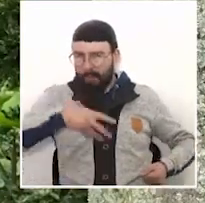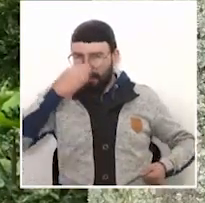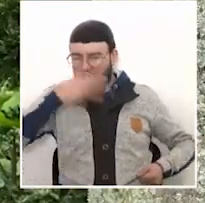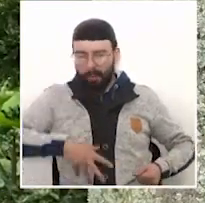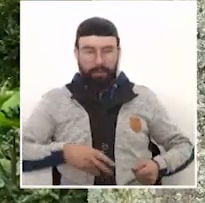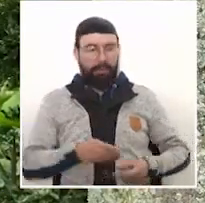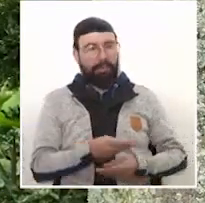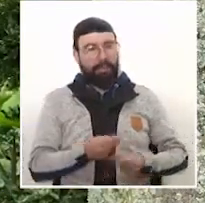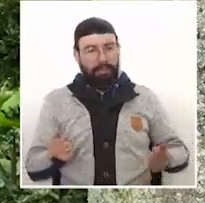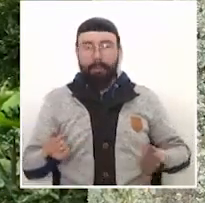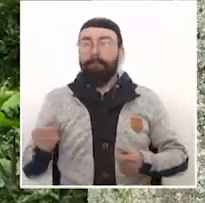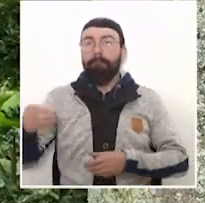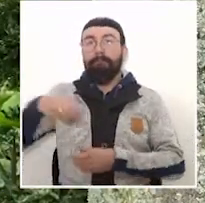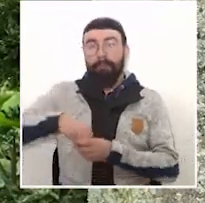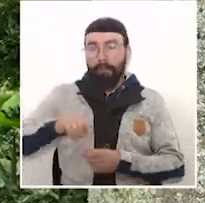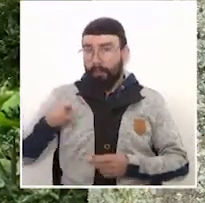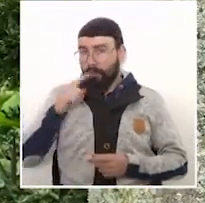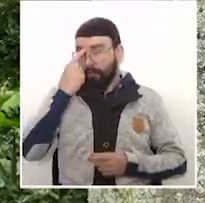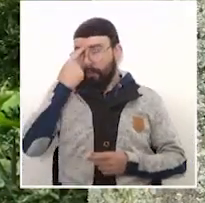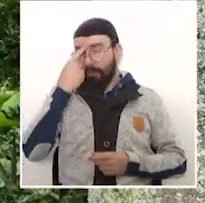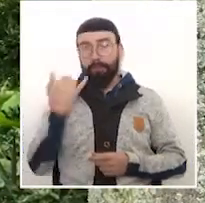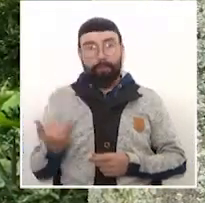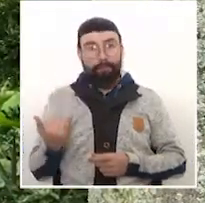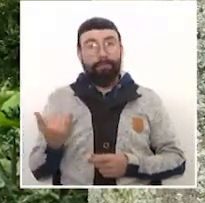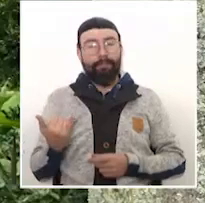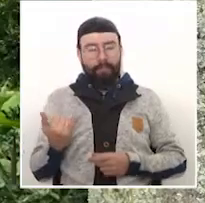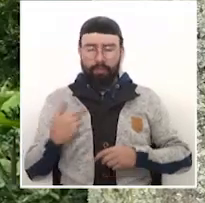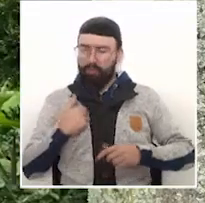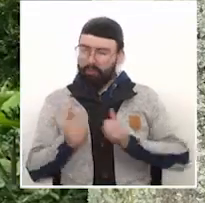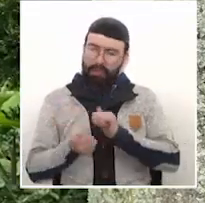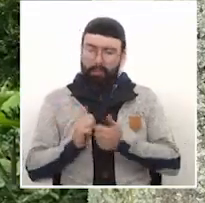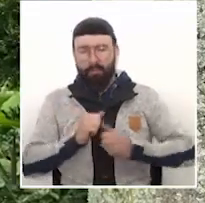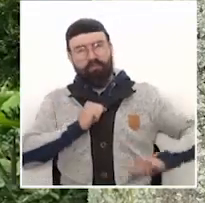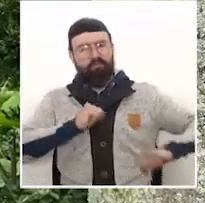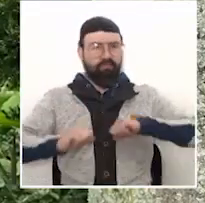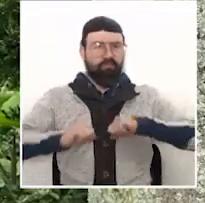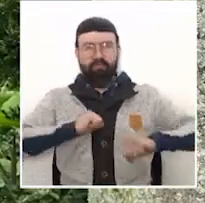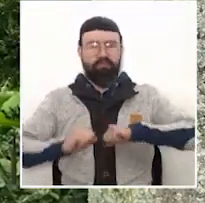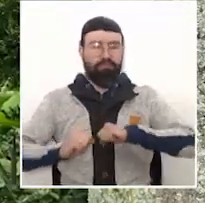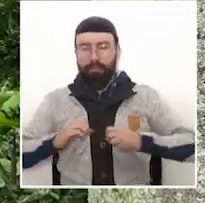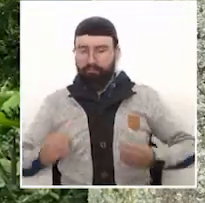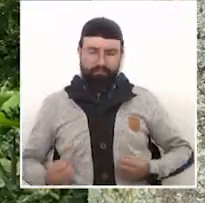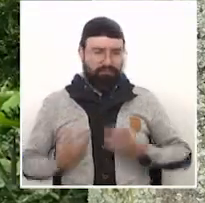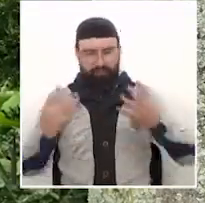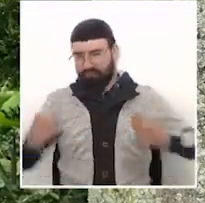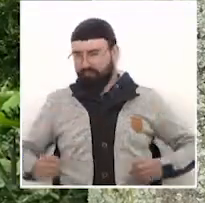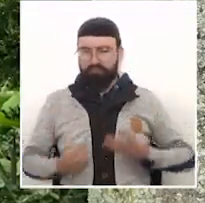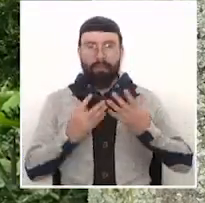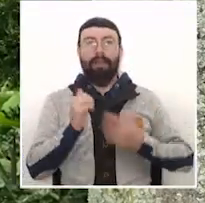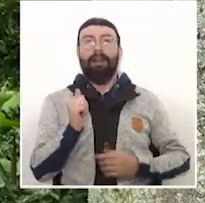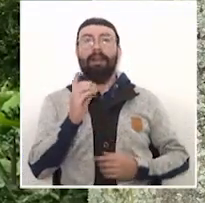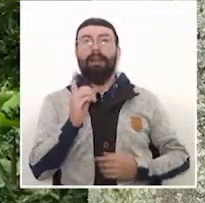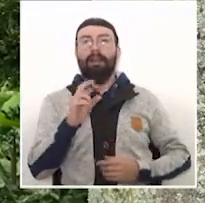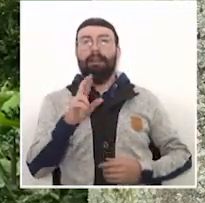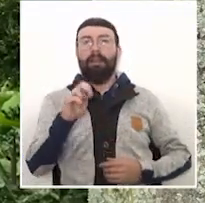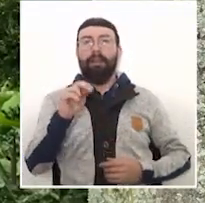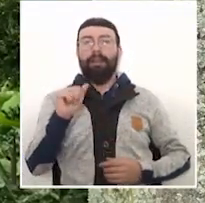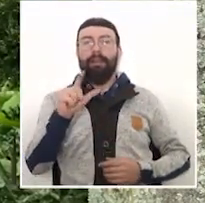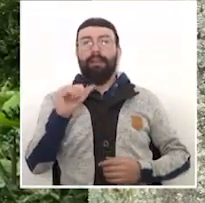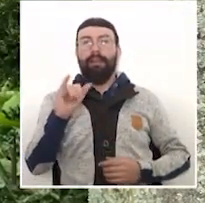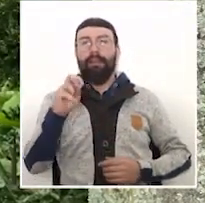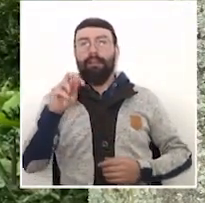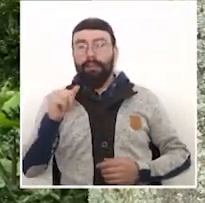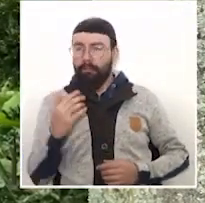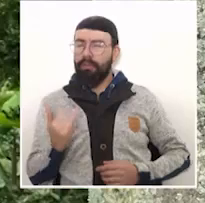llamamos en la ayurveda purisha, y al hacer ejercicio que activamos esa adrenalina para que generemos. O sea, que hay